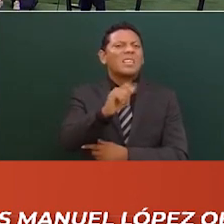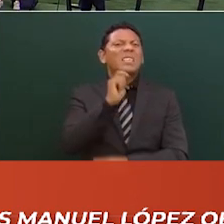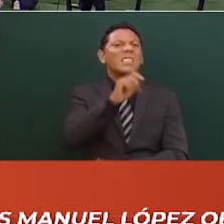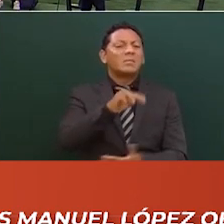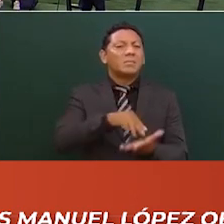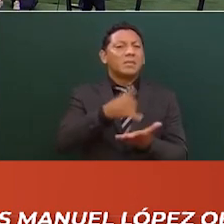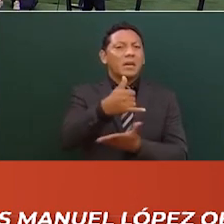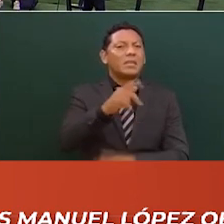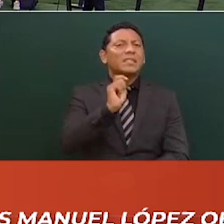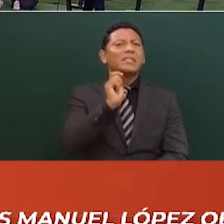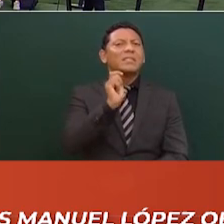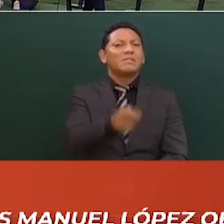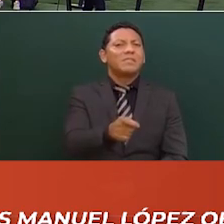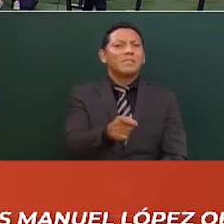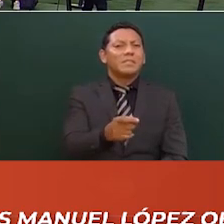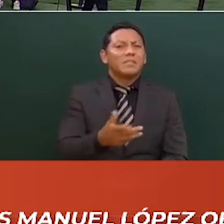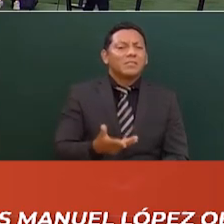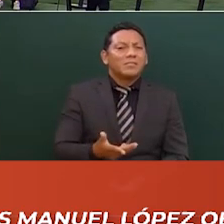significaba